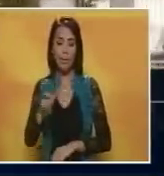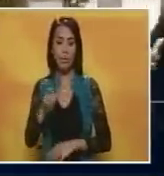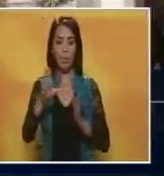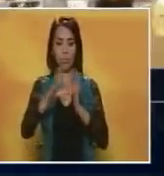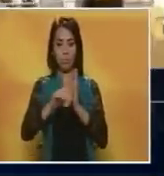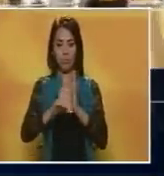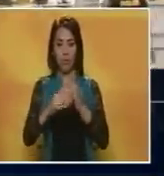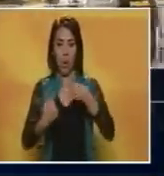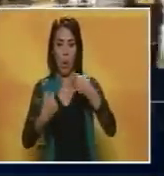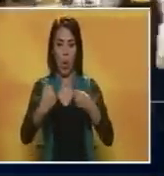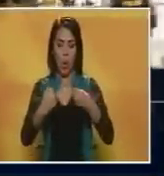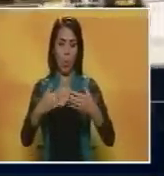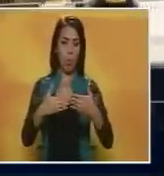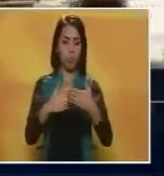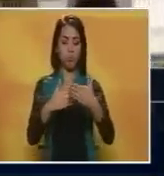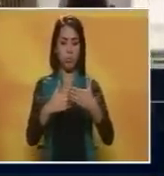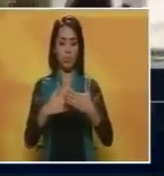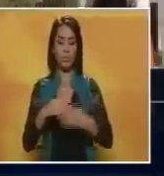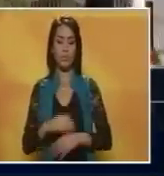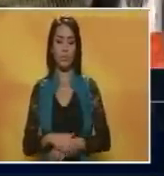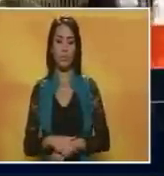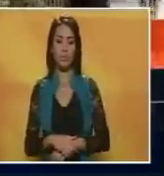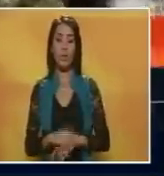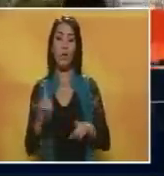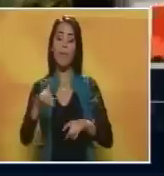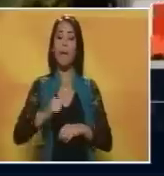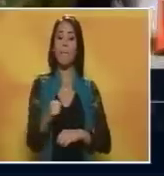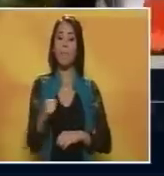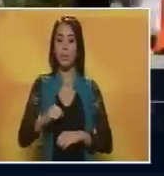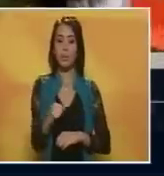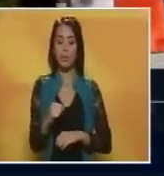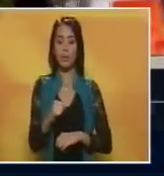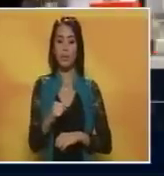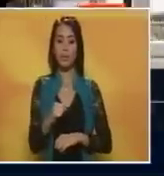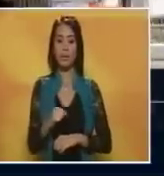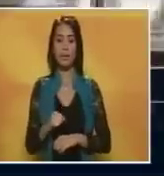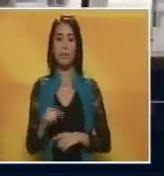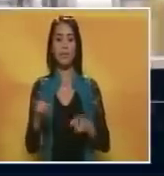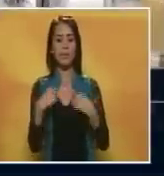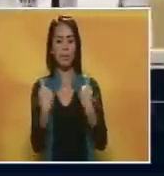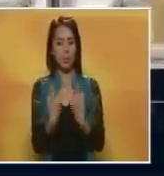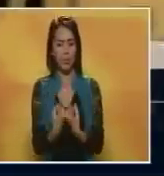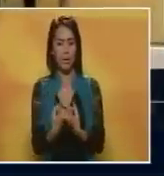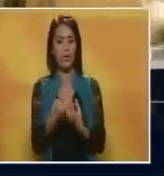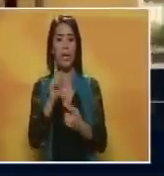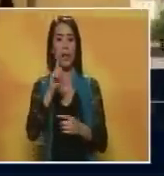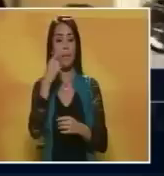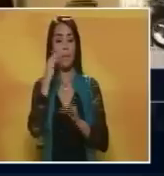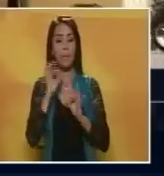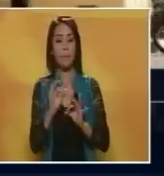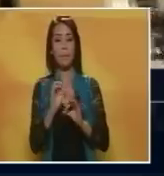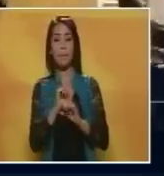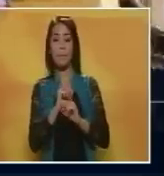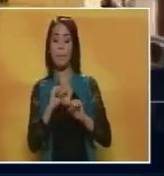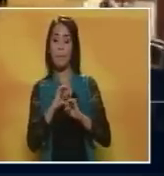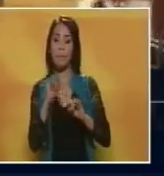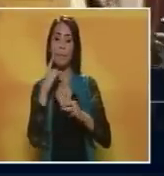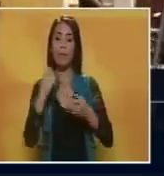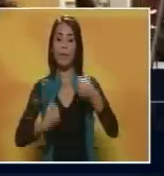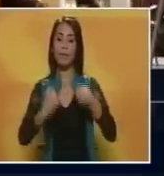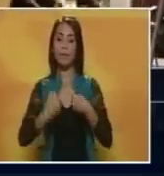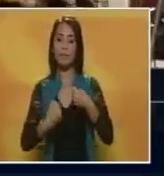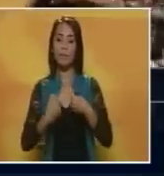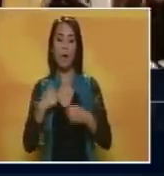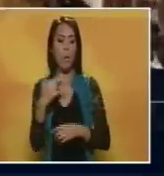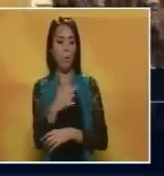estrellaron un auto contra la barrera del recinto policial en pekanbaru sumatra y tras descender del vehículo trataron